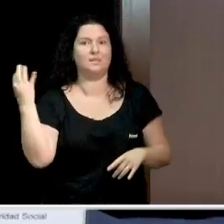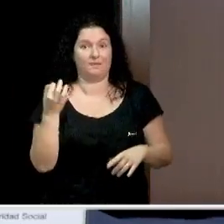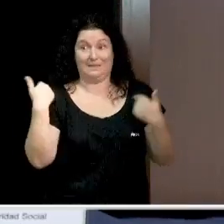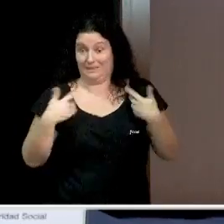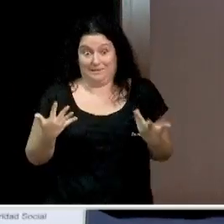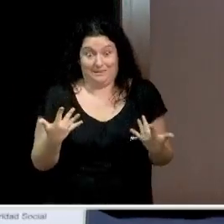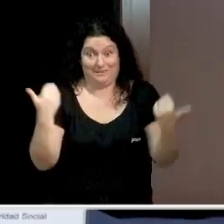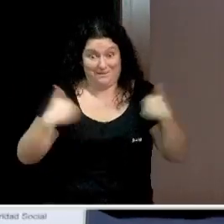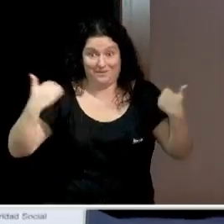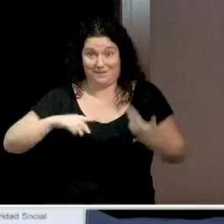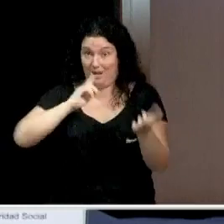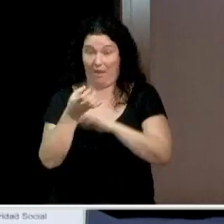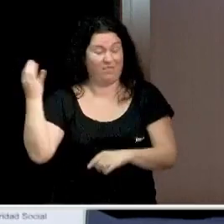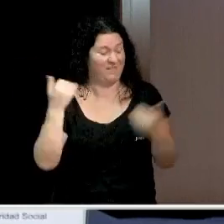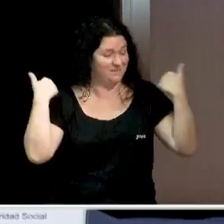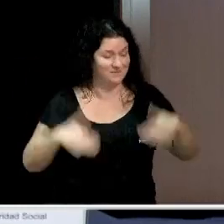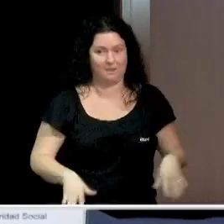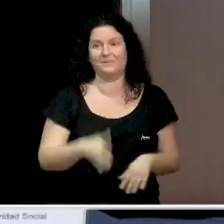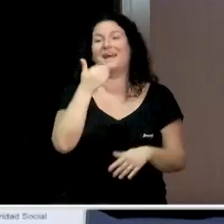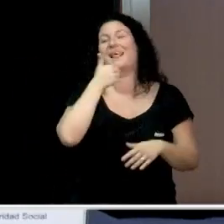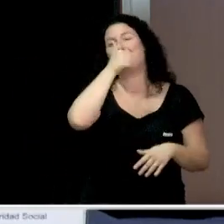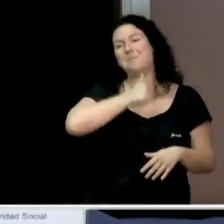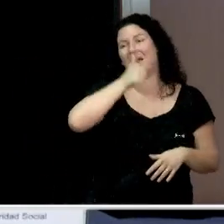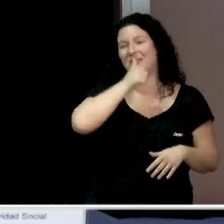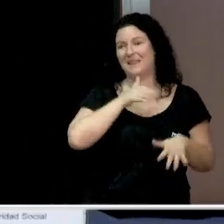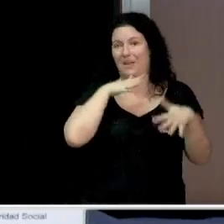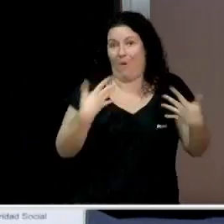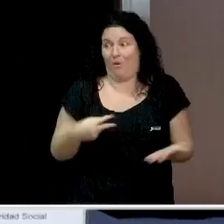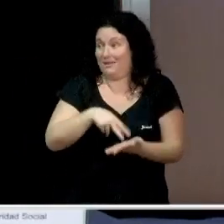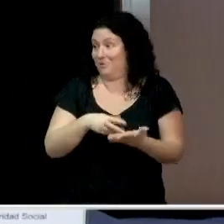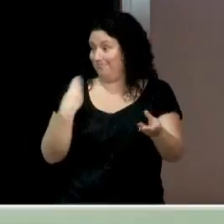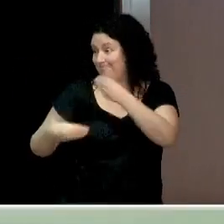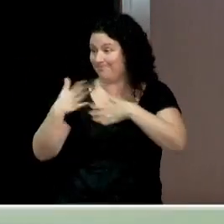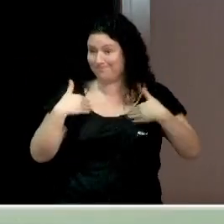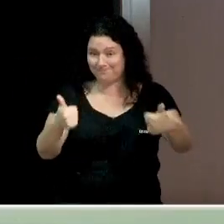ya. Muchas gracias por su paciencia y quedo a su disposición.